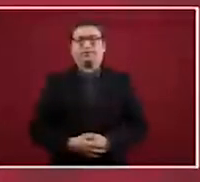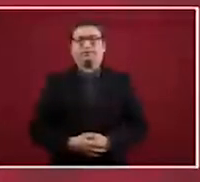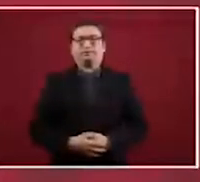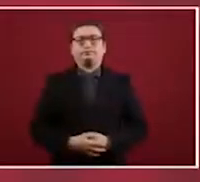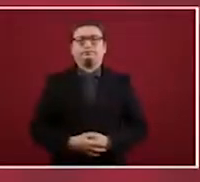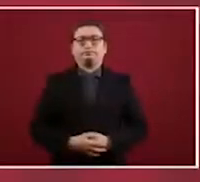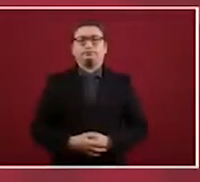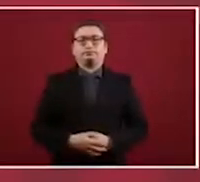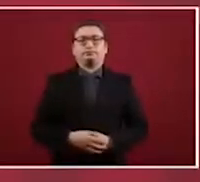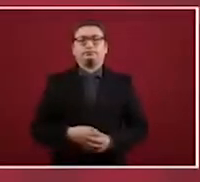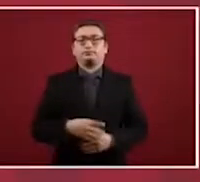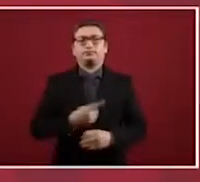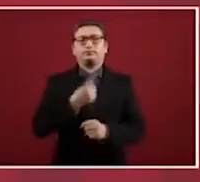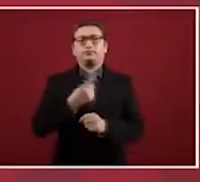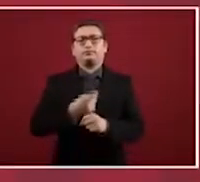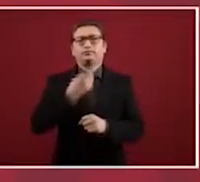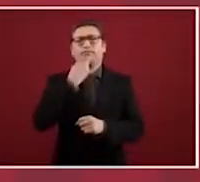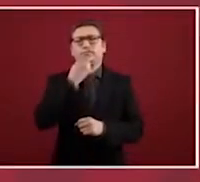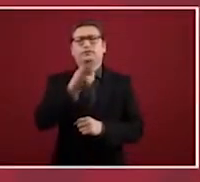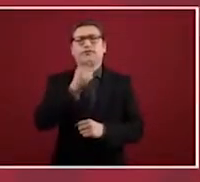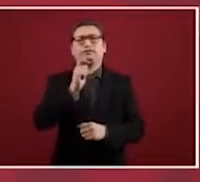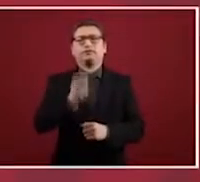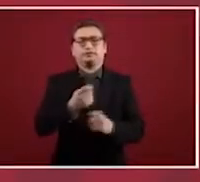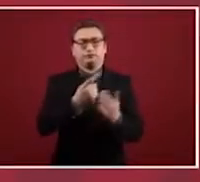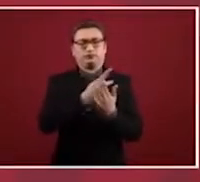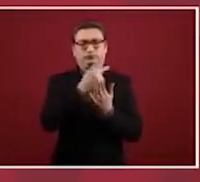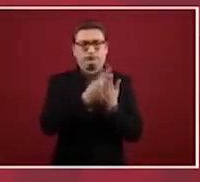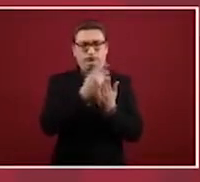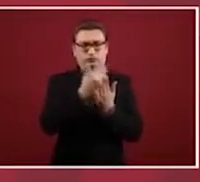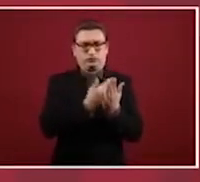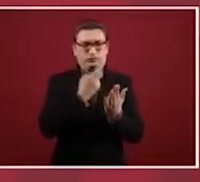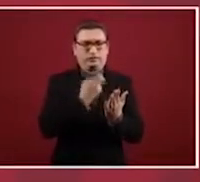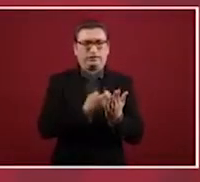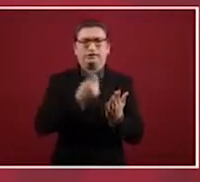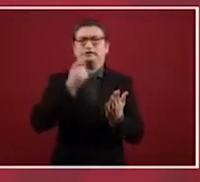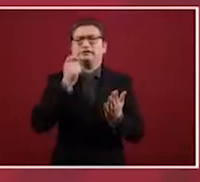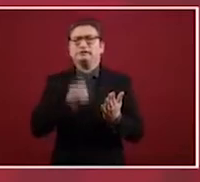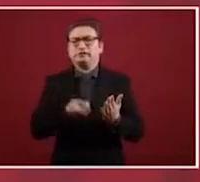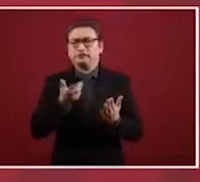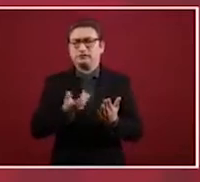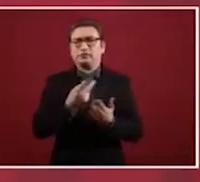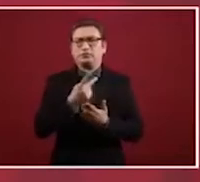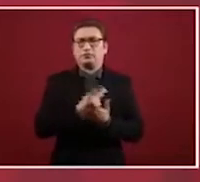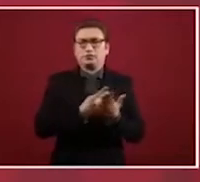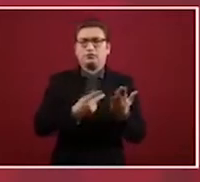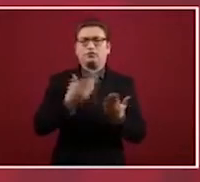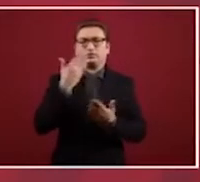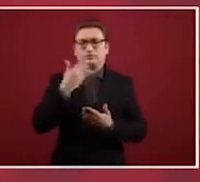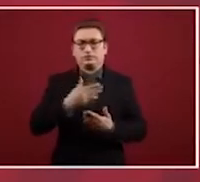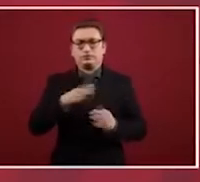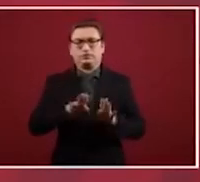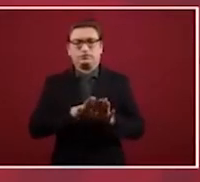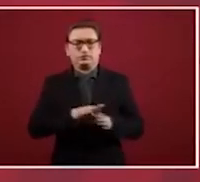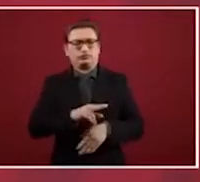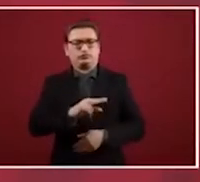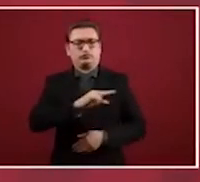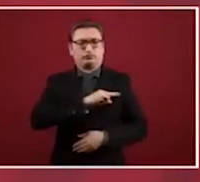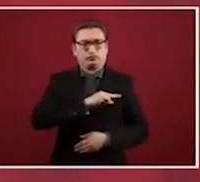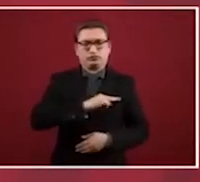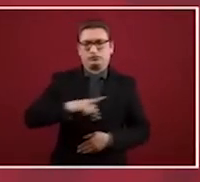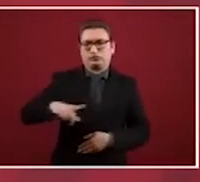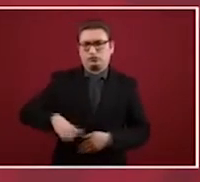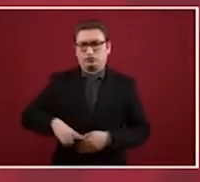Lo primero que hay que decir es que este es un programa de colaboración entre el sector público y el sector